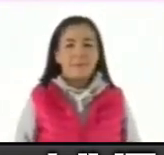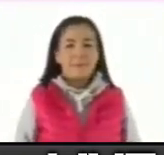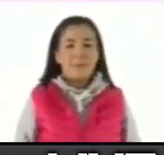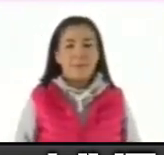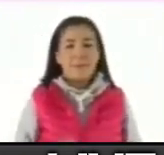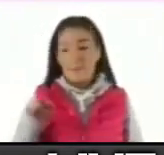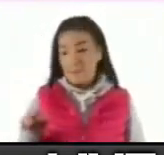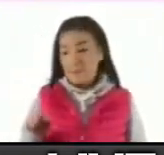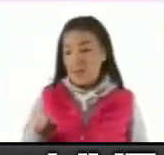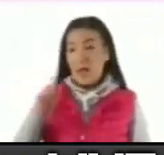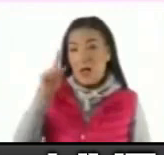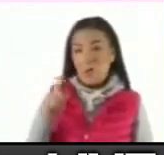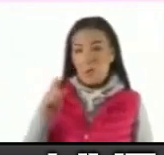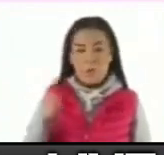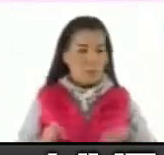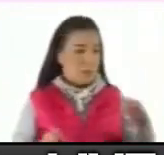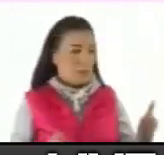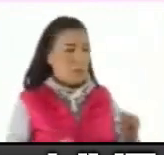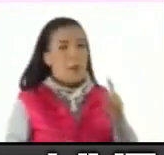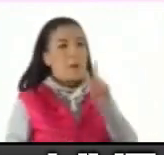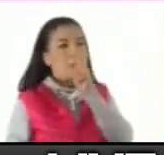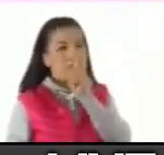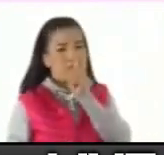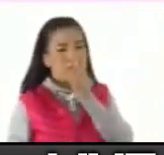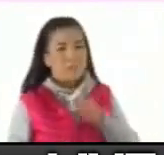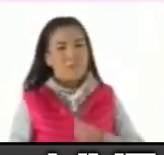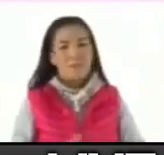Una es un líquido, la otra es un sólido.